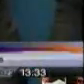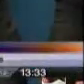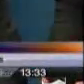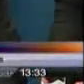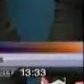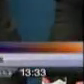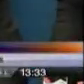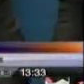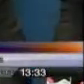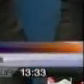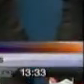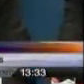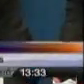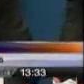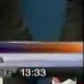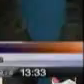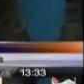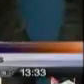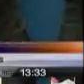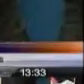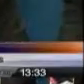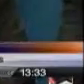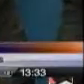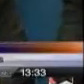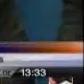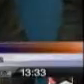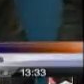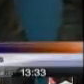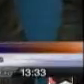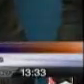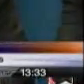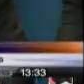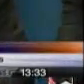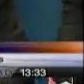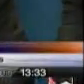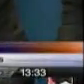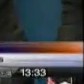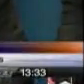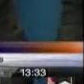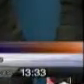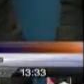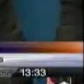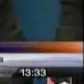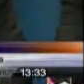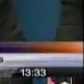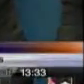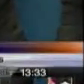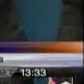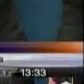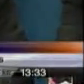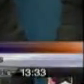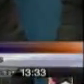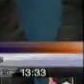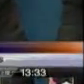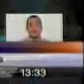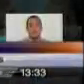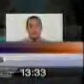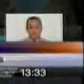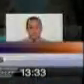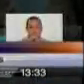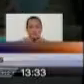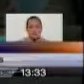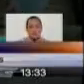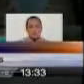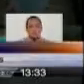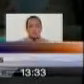todos los partidos, incluida la oposición, ha sido convocada de manera periódica al Ministerio de Justicia para ser informada de los